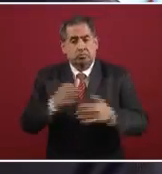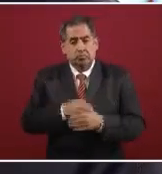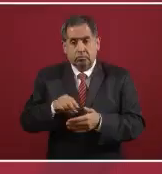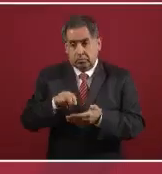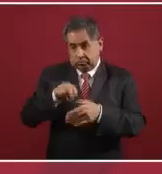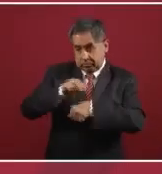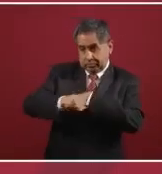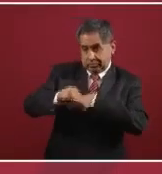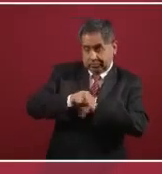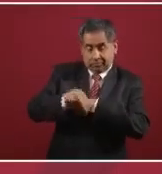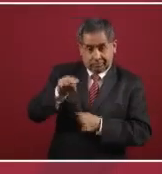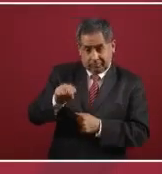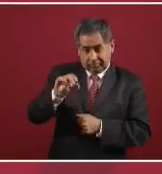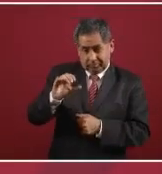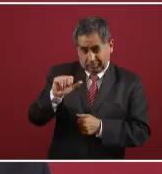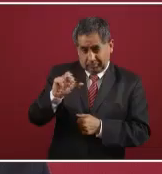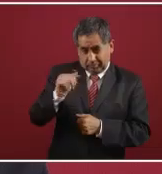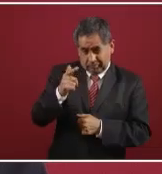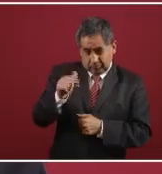Nicaragua,